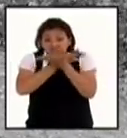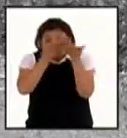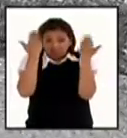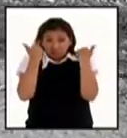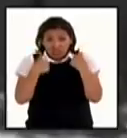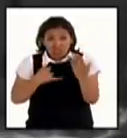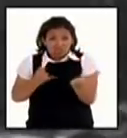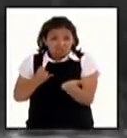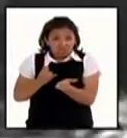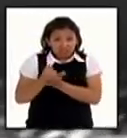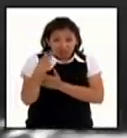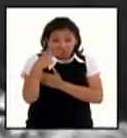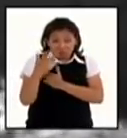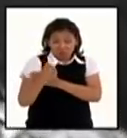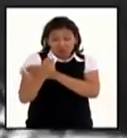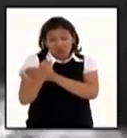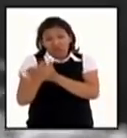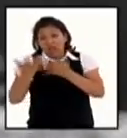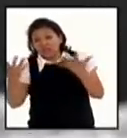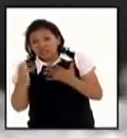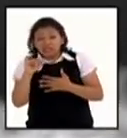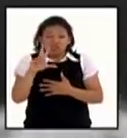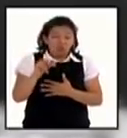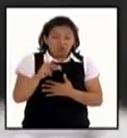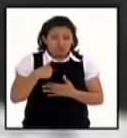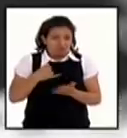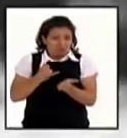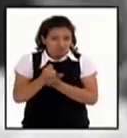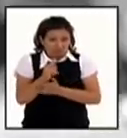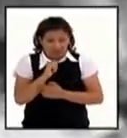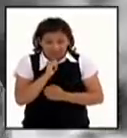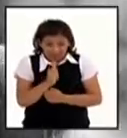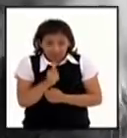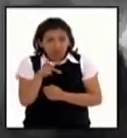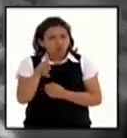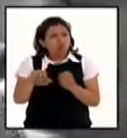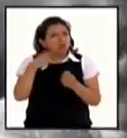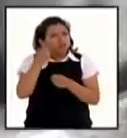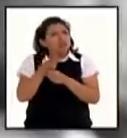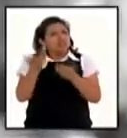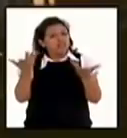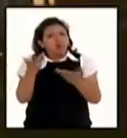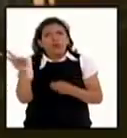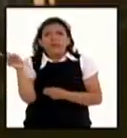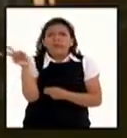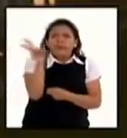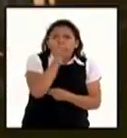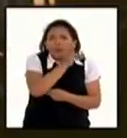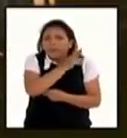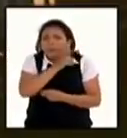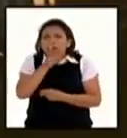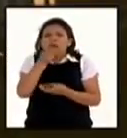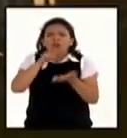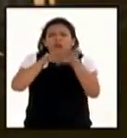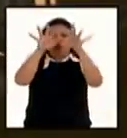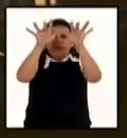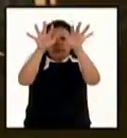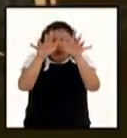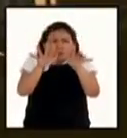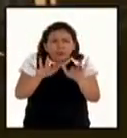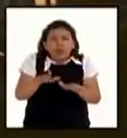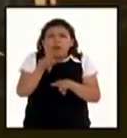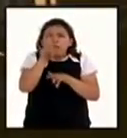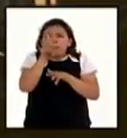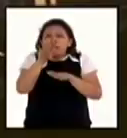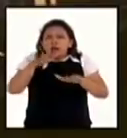a decidir que tu poder se haga o se deshaga. Tu voluntad igual se está haciendo en el viento, en el ande de nieve, en el pájaro